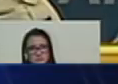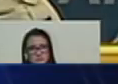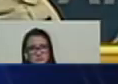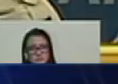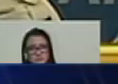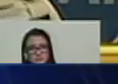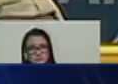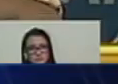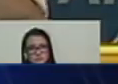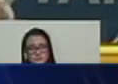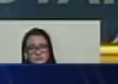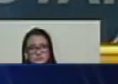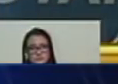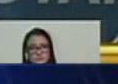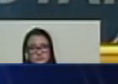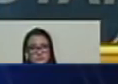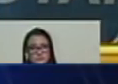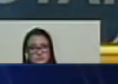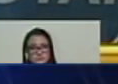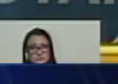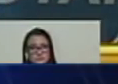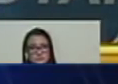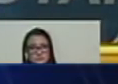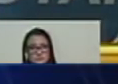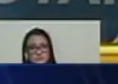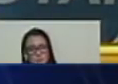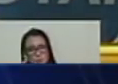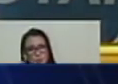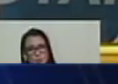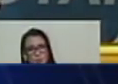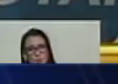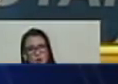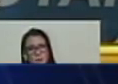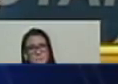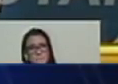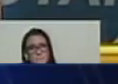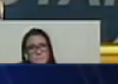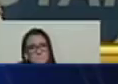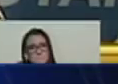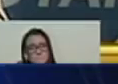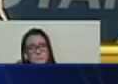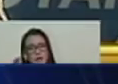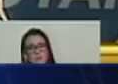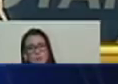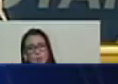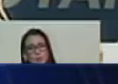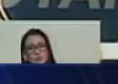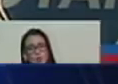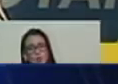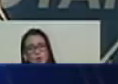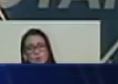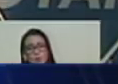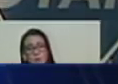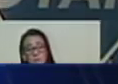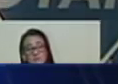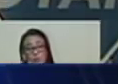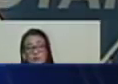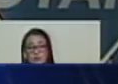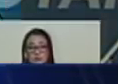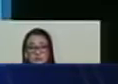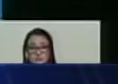Cantaron fraude en la elección de gobernadores del año 2017 porque ganamos 19 de 23 gobernaciones,